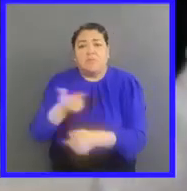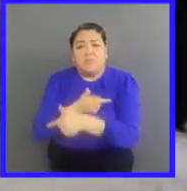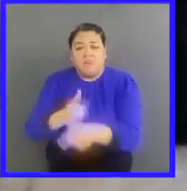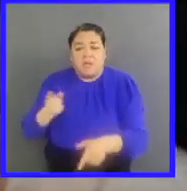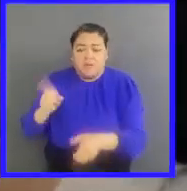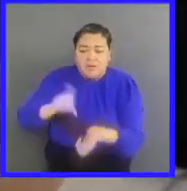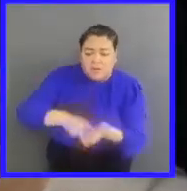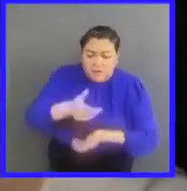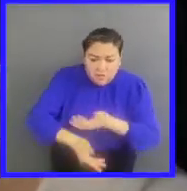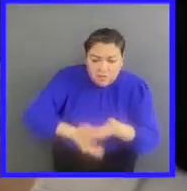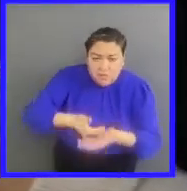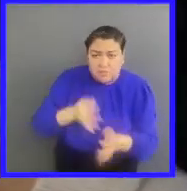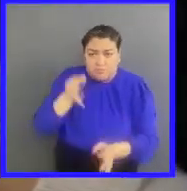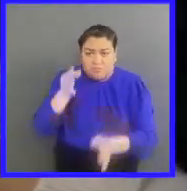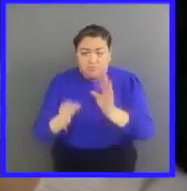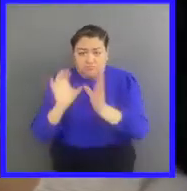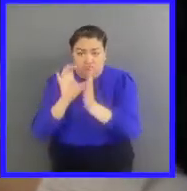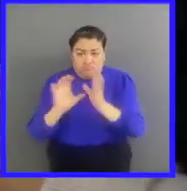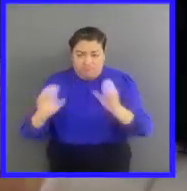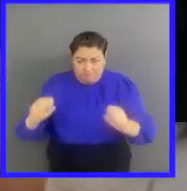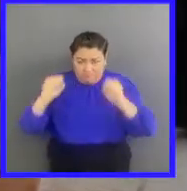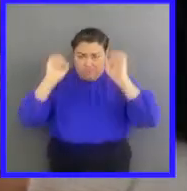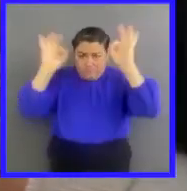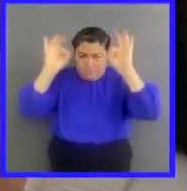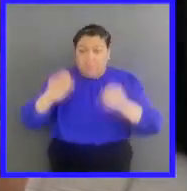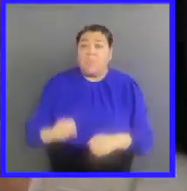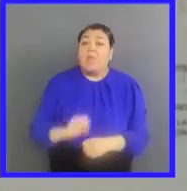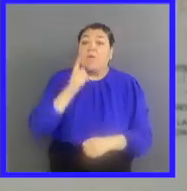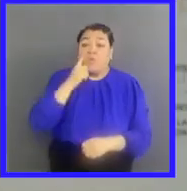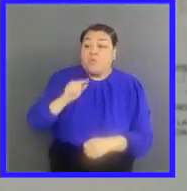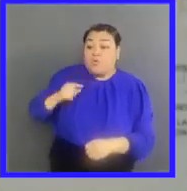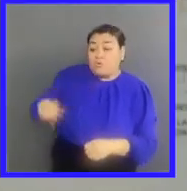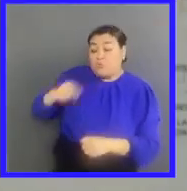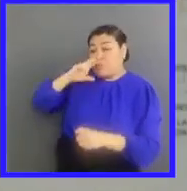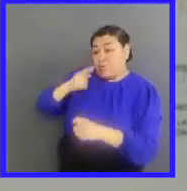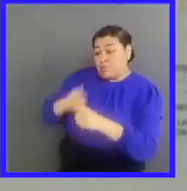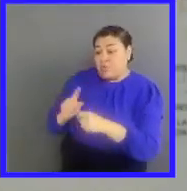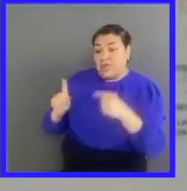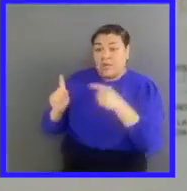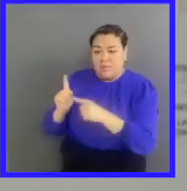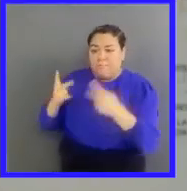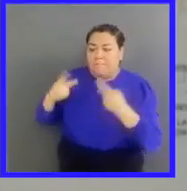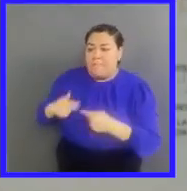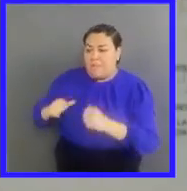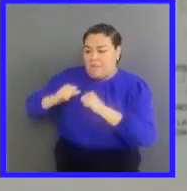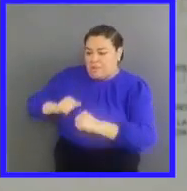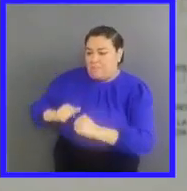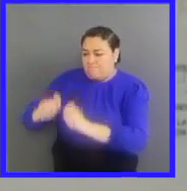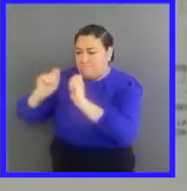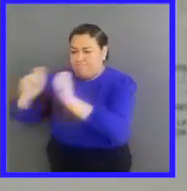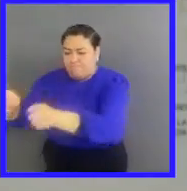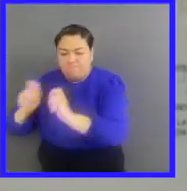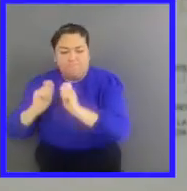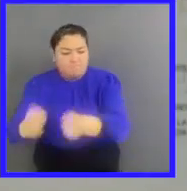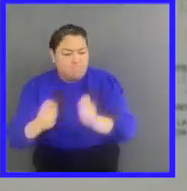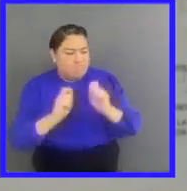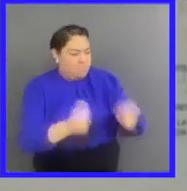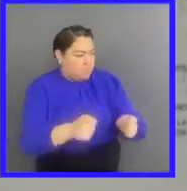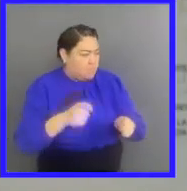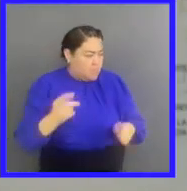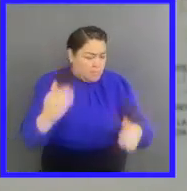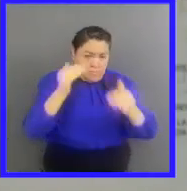Tribunal Constitucional, por lo cual cuenta con la atribución de designar a las personas servidoras públicas subalternas que establezcan